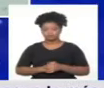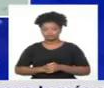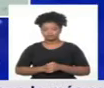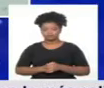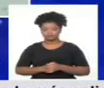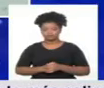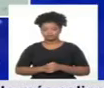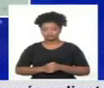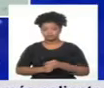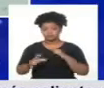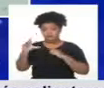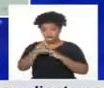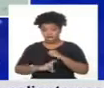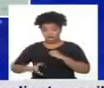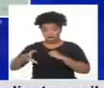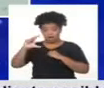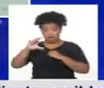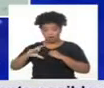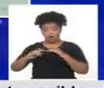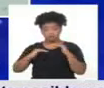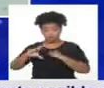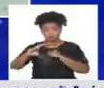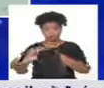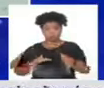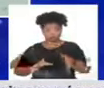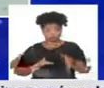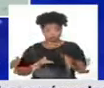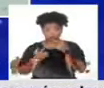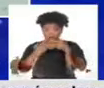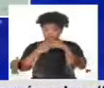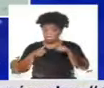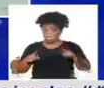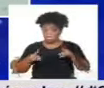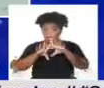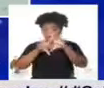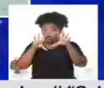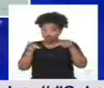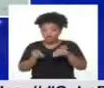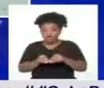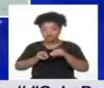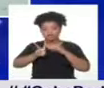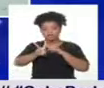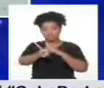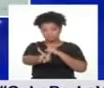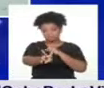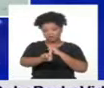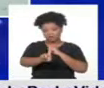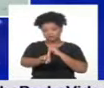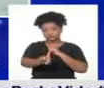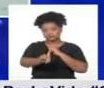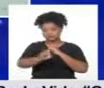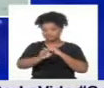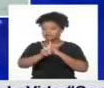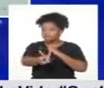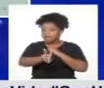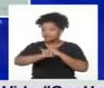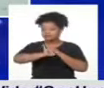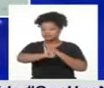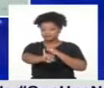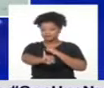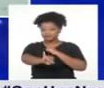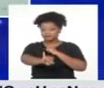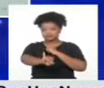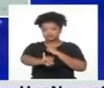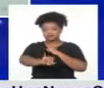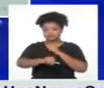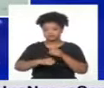autóctonos en el día de ayer. De todas formas, 26 es una cifra que tienen que seguir trabajando para